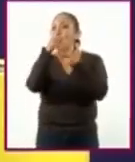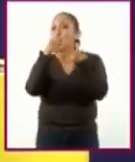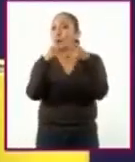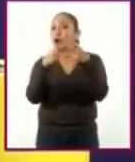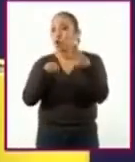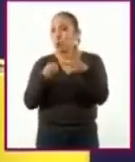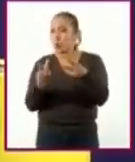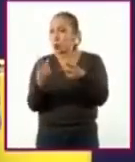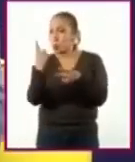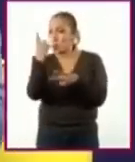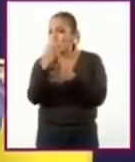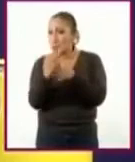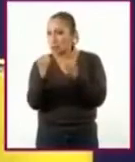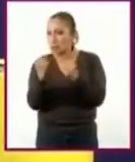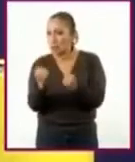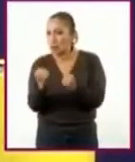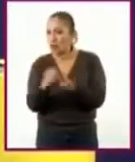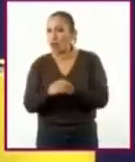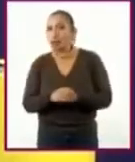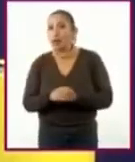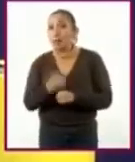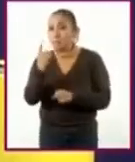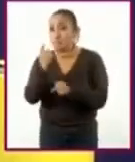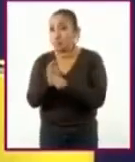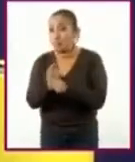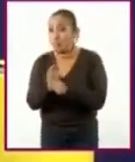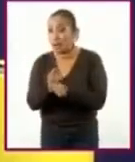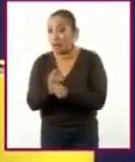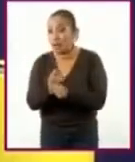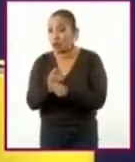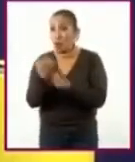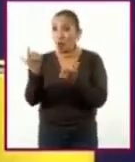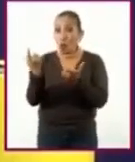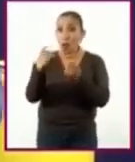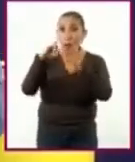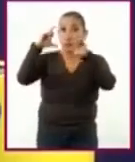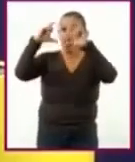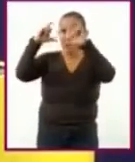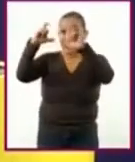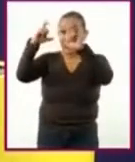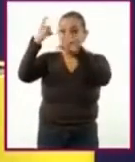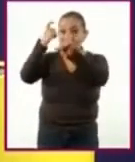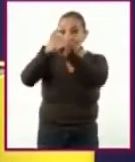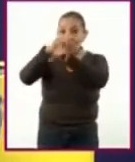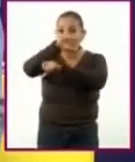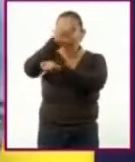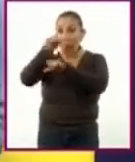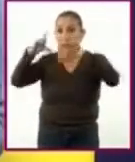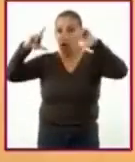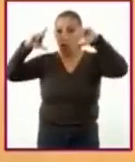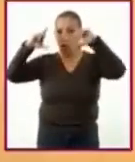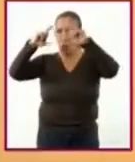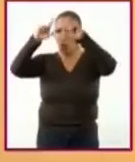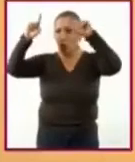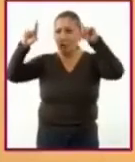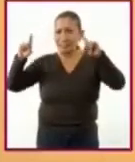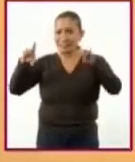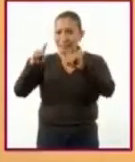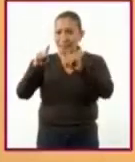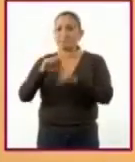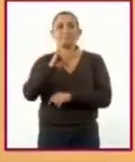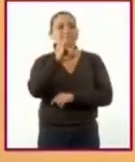tengo una pregunta para estar segura. ¿Primero se resuelve la operación del paréntesis y luego la del corchete? Así